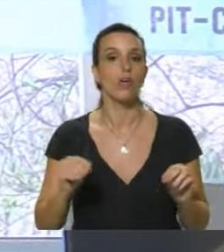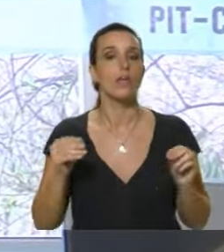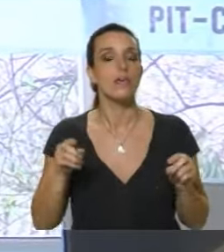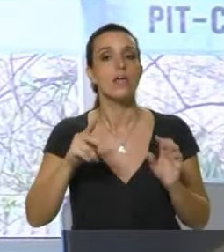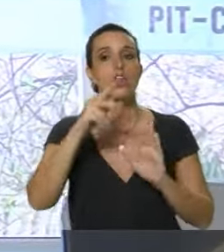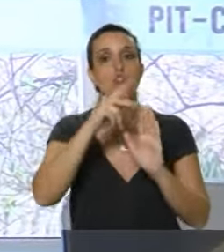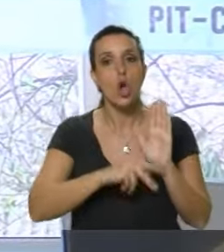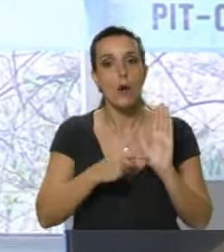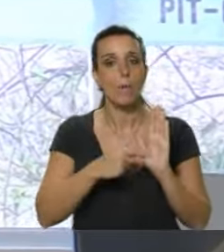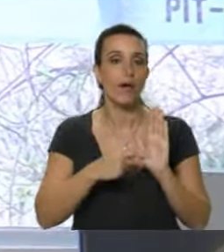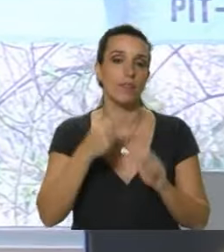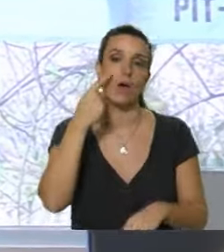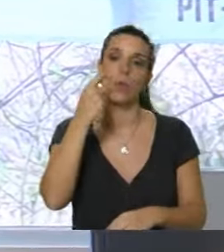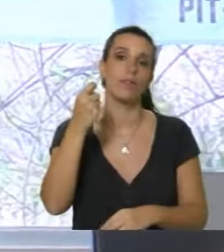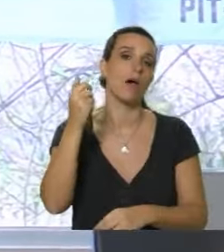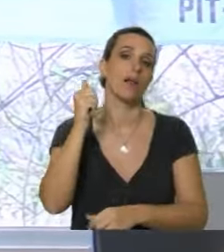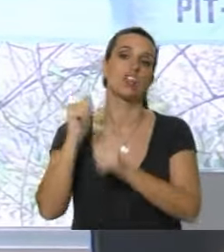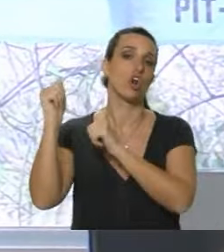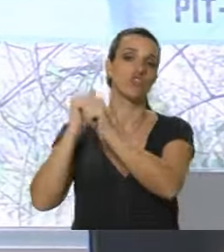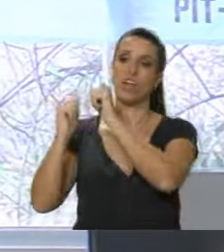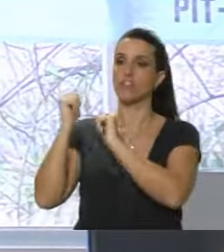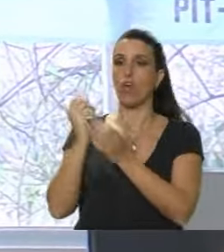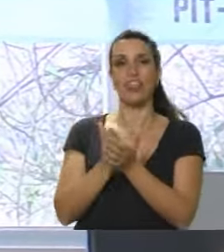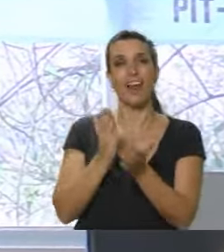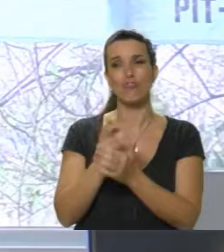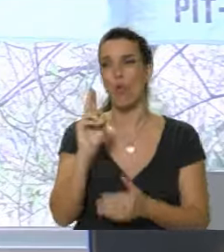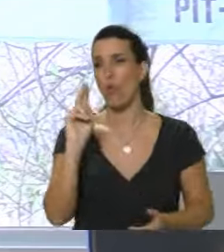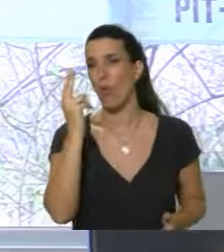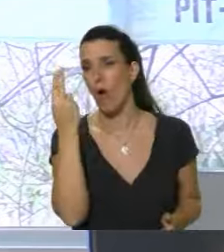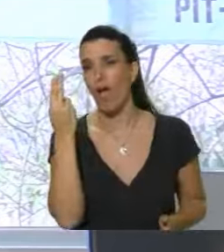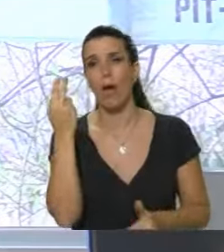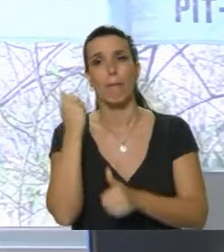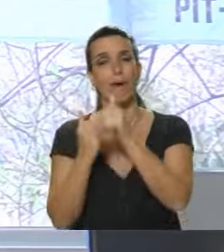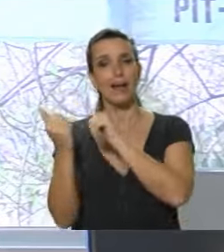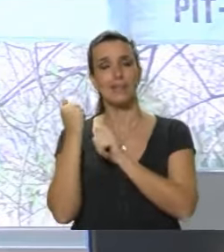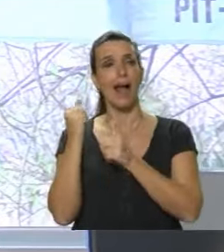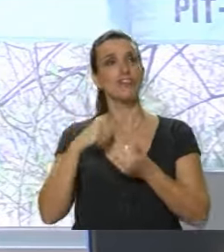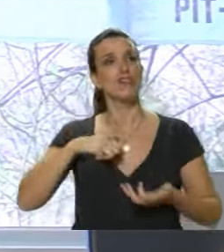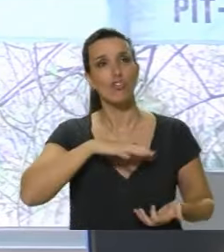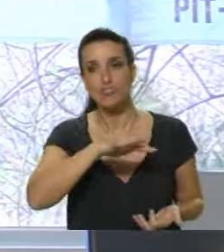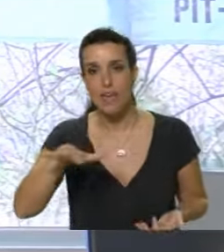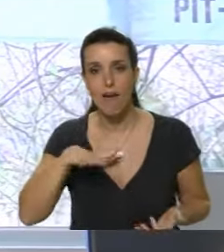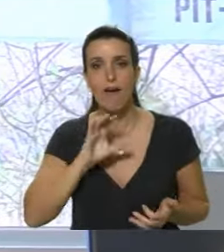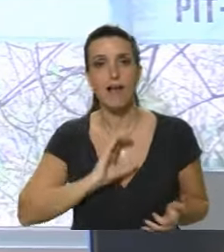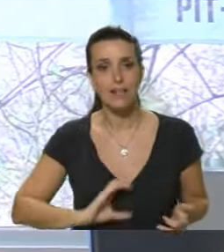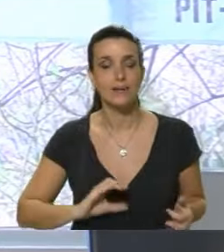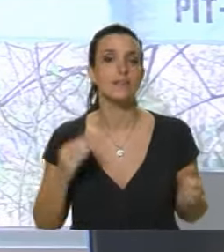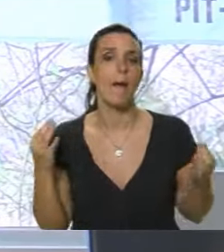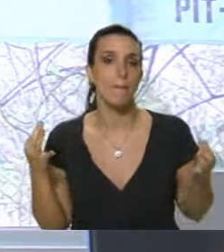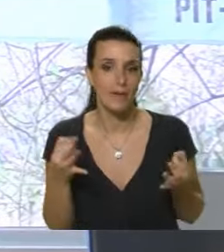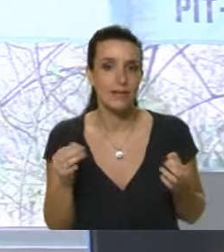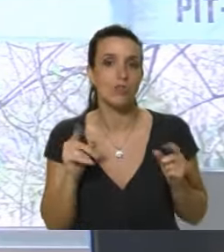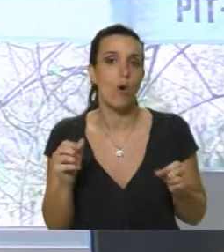norma significa un retroceso importante para el derecho uruguayo en concreto y para la ciudadanía y la sociedad. Y las características particulares de